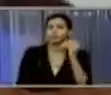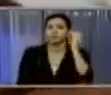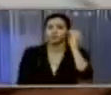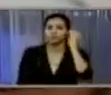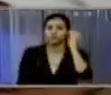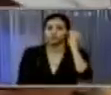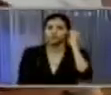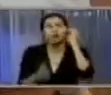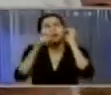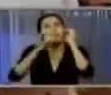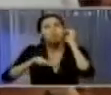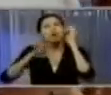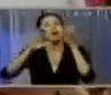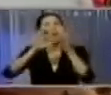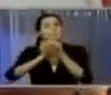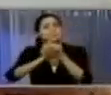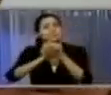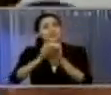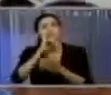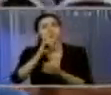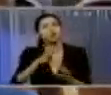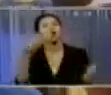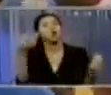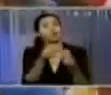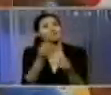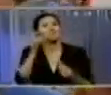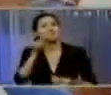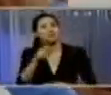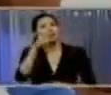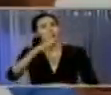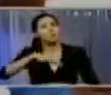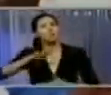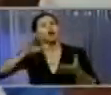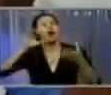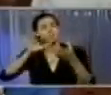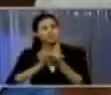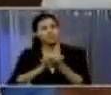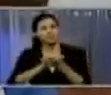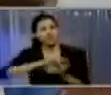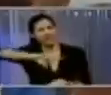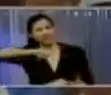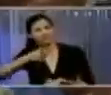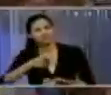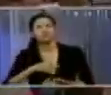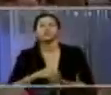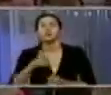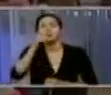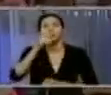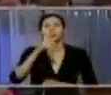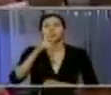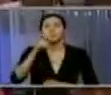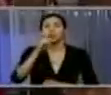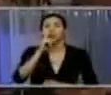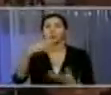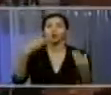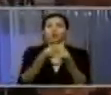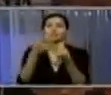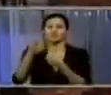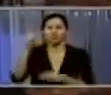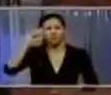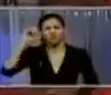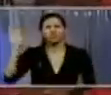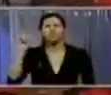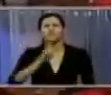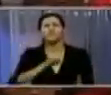Pueblo, amigo, Maduro está contigo. Pueblo, amigo. ¿Te acuerdas cuando vino el Papa Juan Pablo?